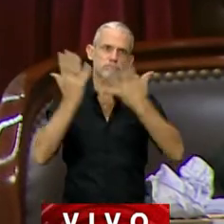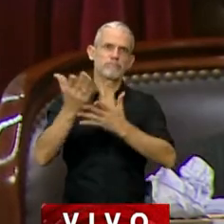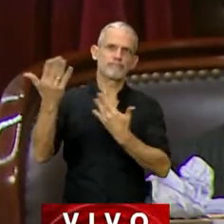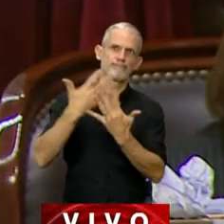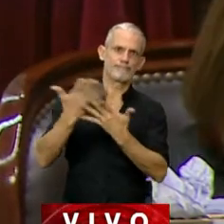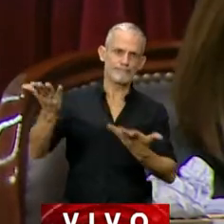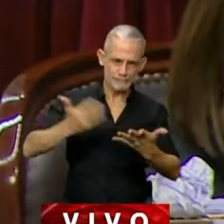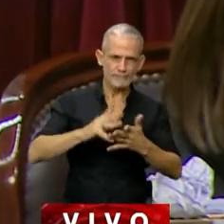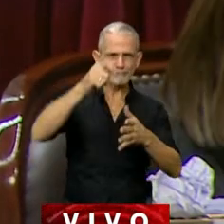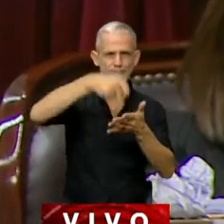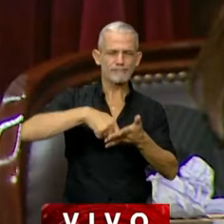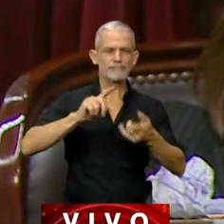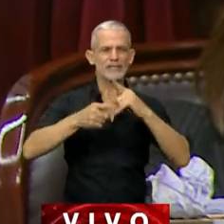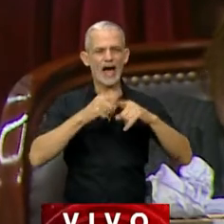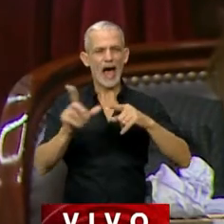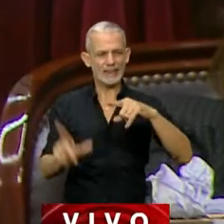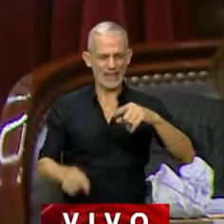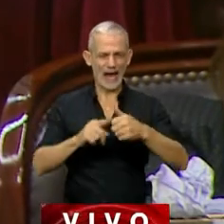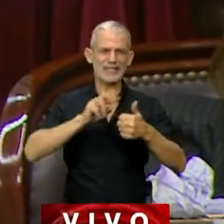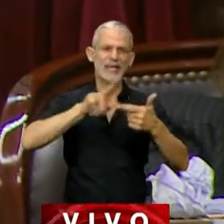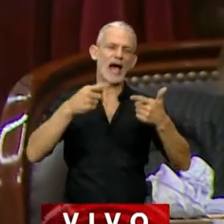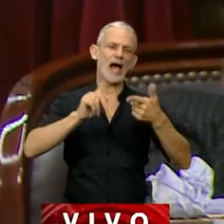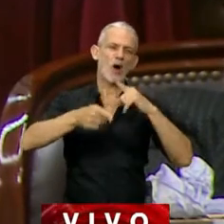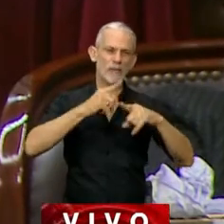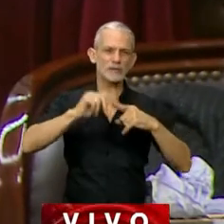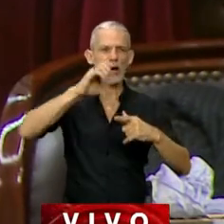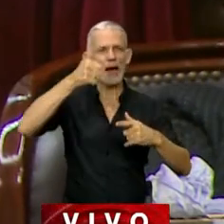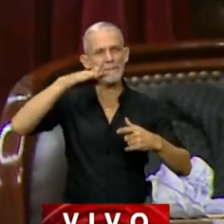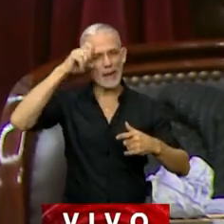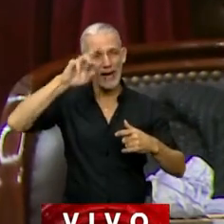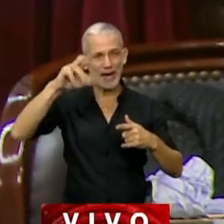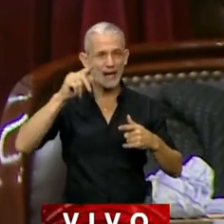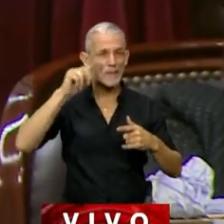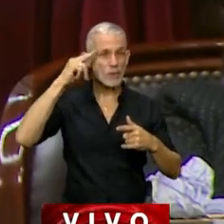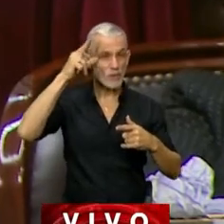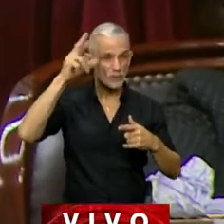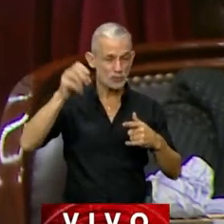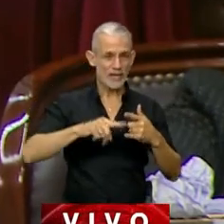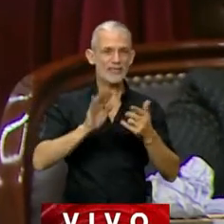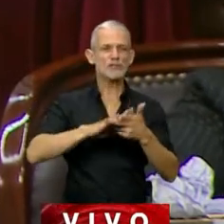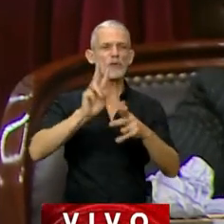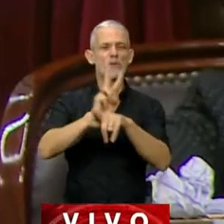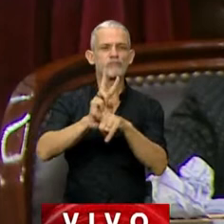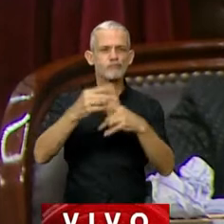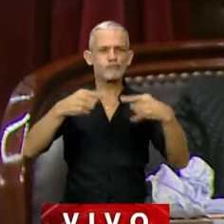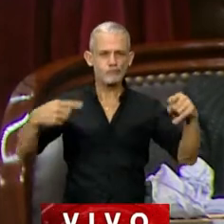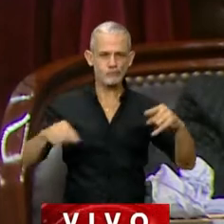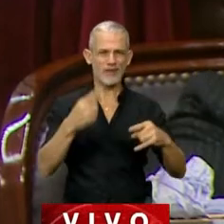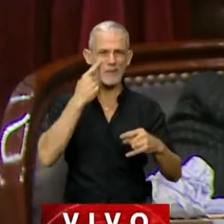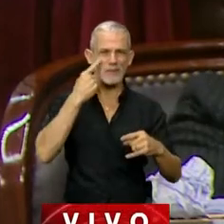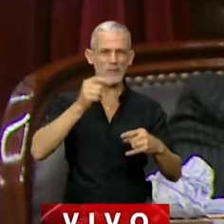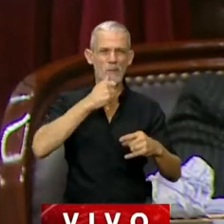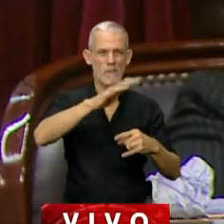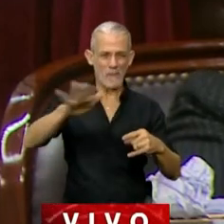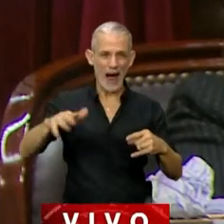internacional, que incluyen el Tratado Antártico, la Convención de Canberra de 1980 sobre conservación de recursos vivos